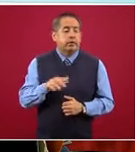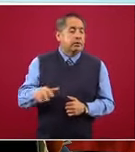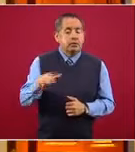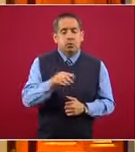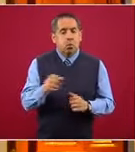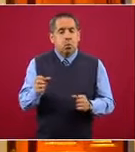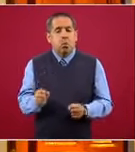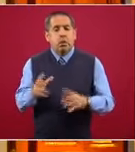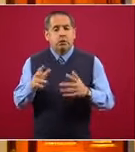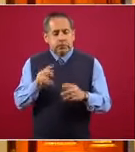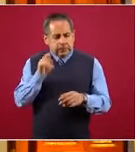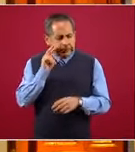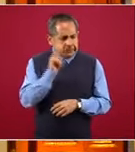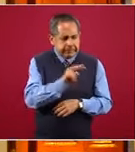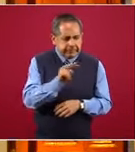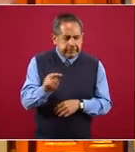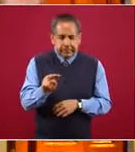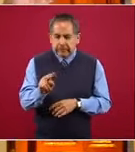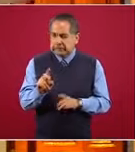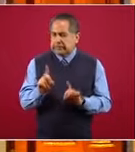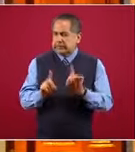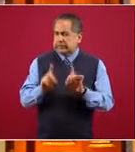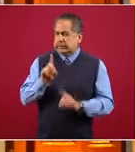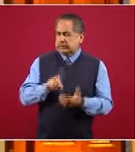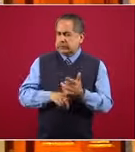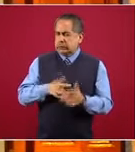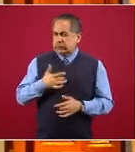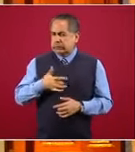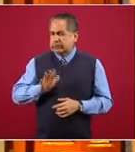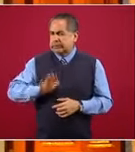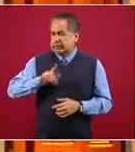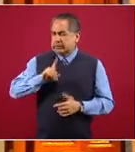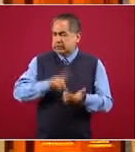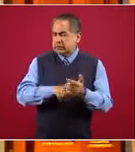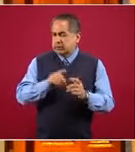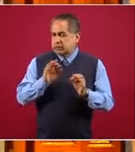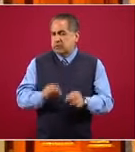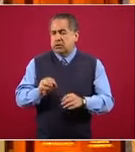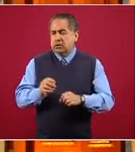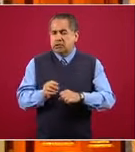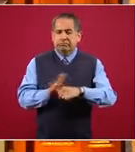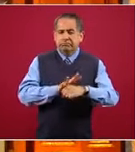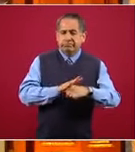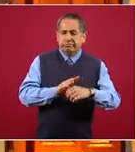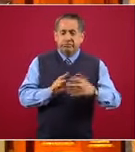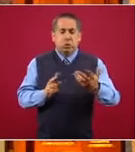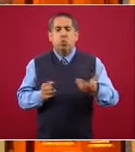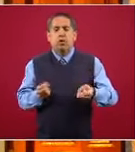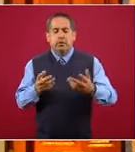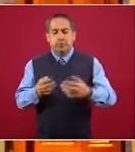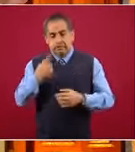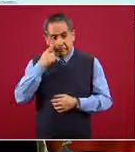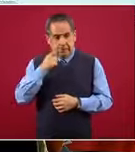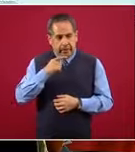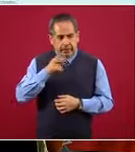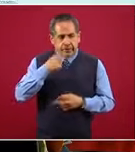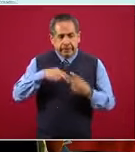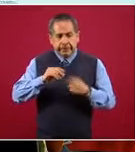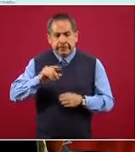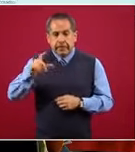su momento se han identificado como sospechosos. Aquí vemos una clara elevación en la presentación de los mismos en la